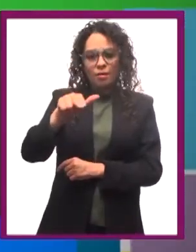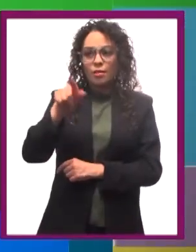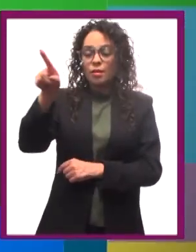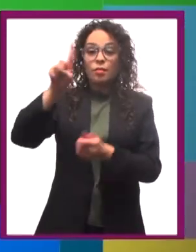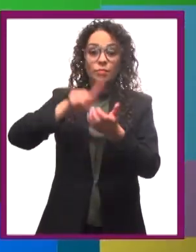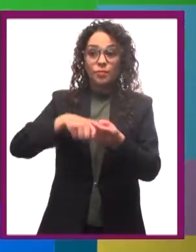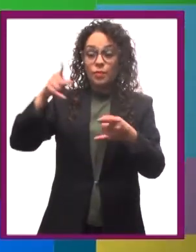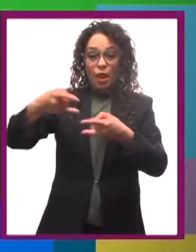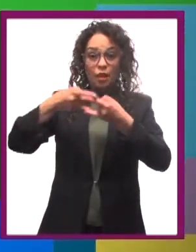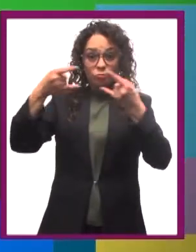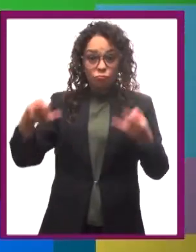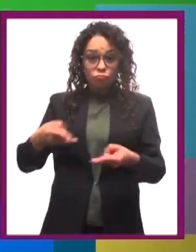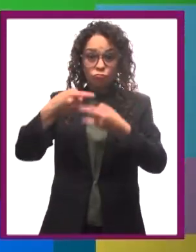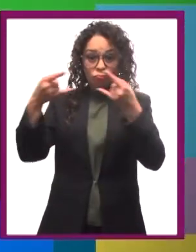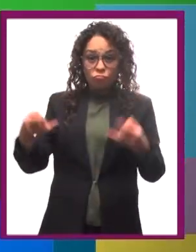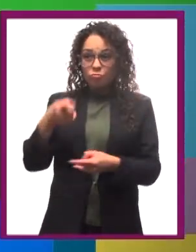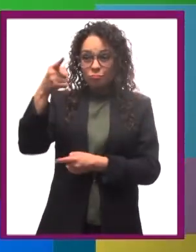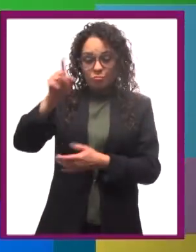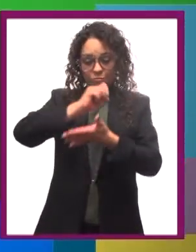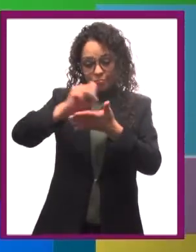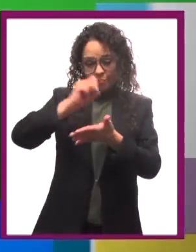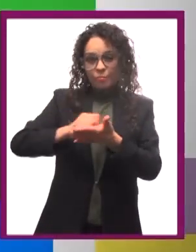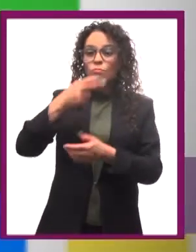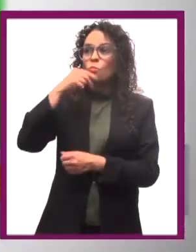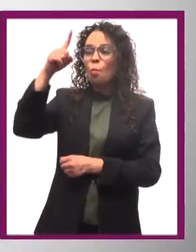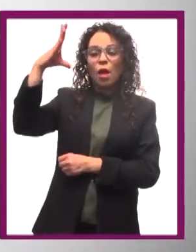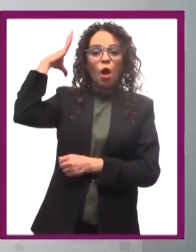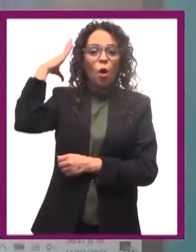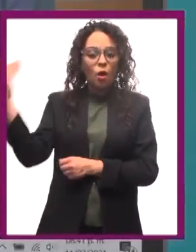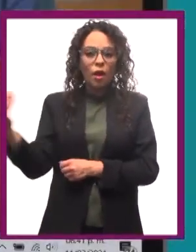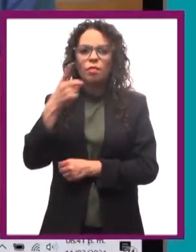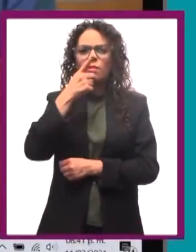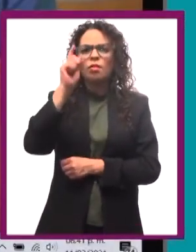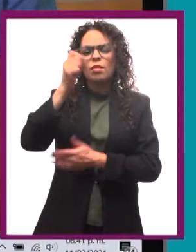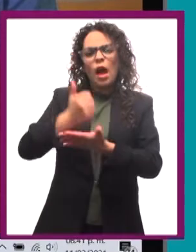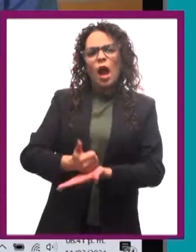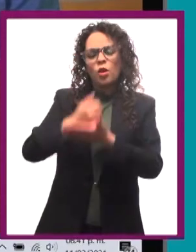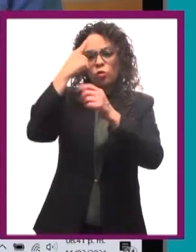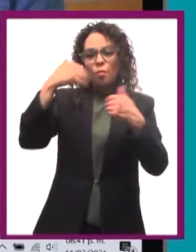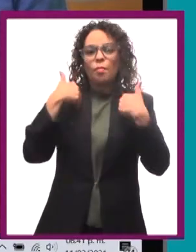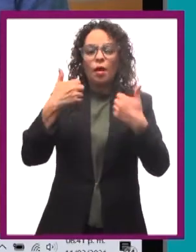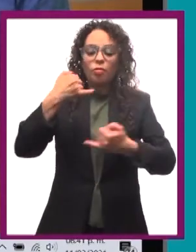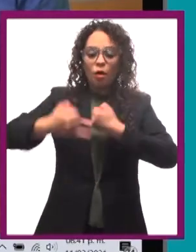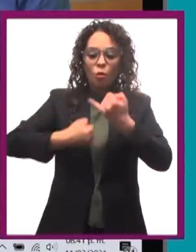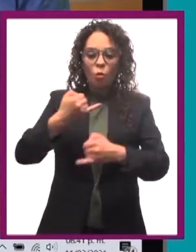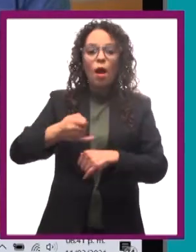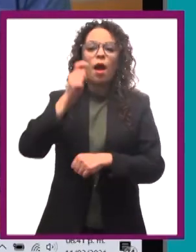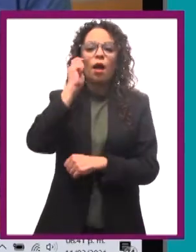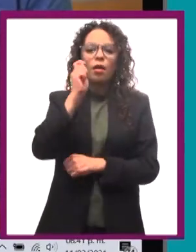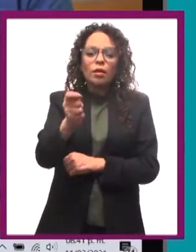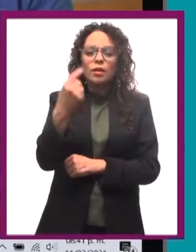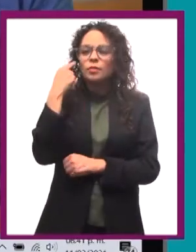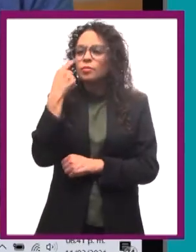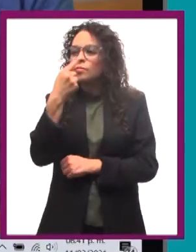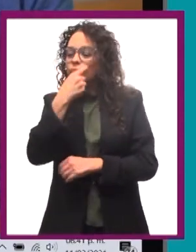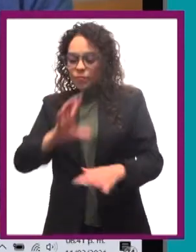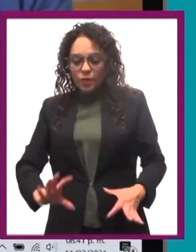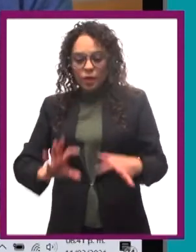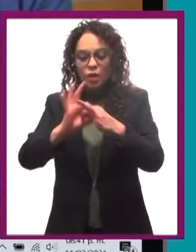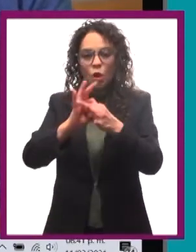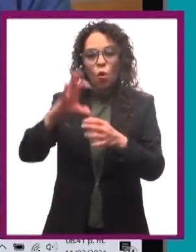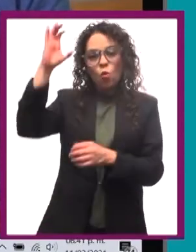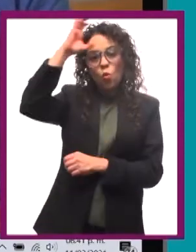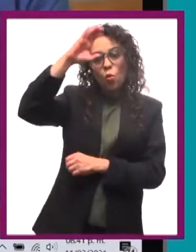Johan Huizinga, un historiador holandés cuya obra, entre otros temas, nos ayuda a definir y entender el juego desde un punto de vista